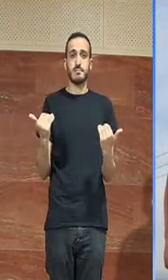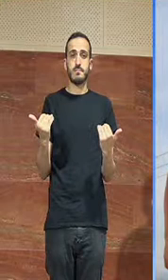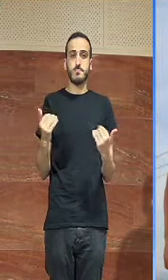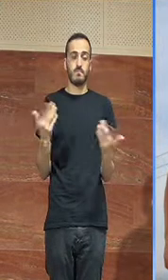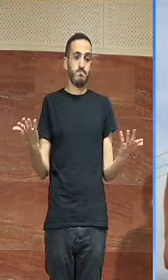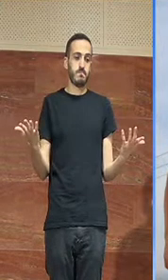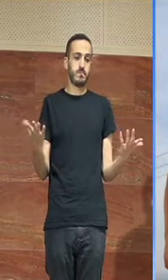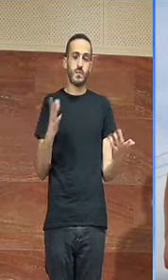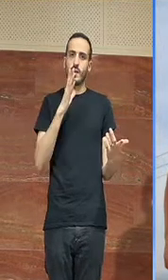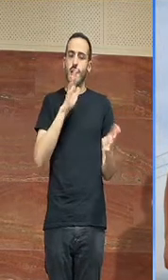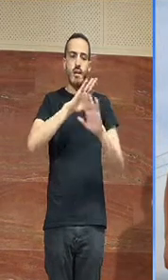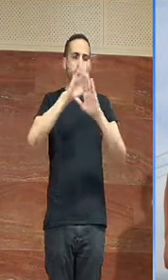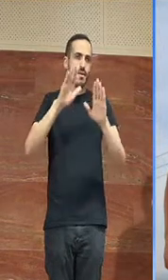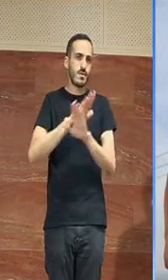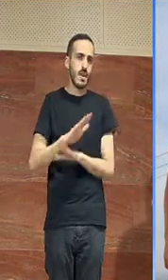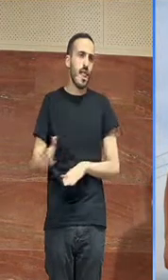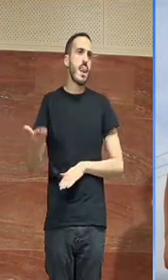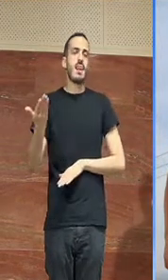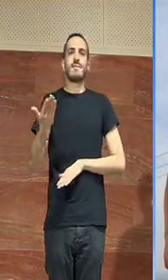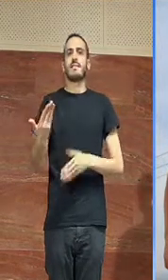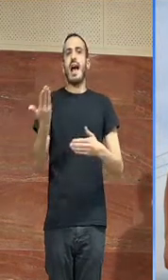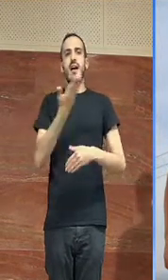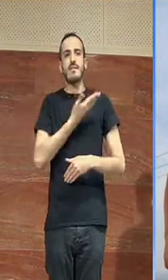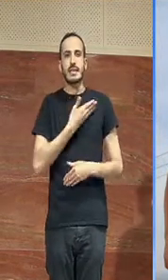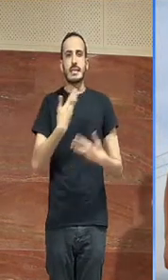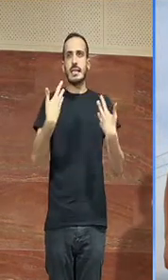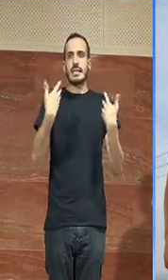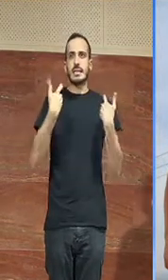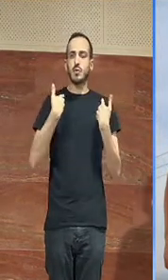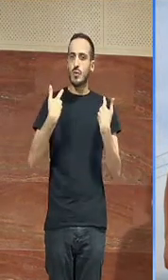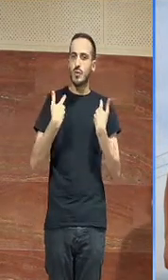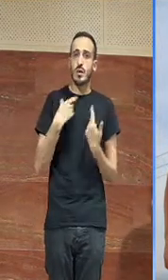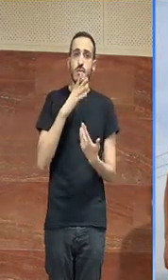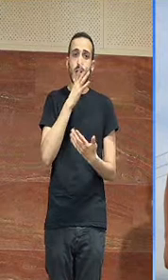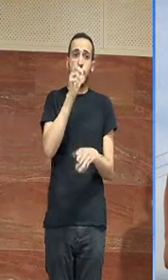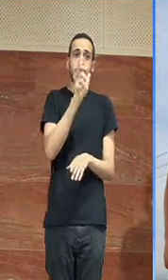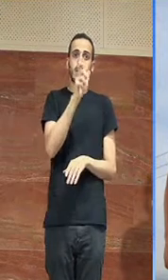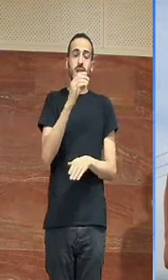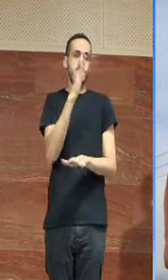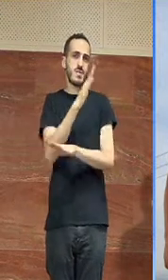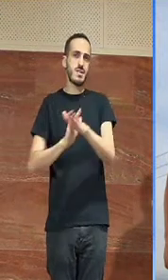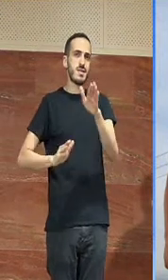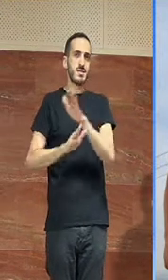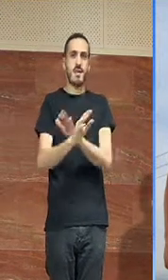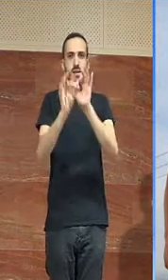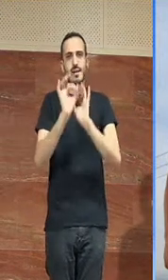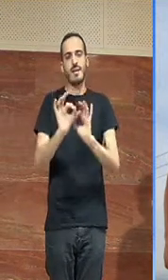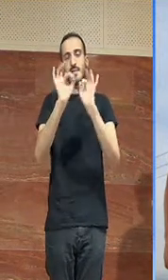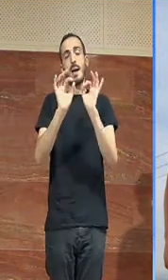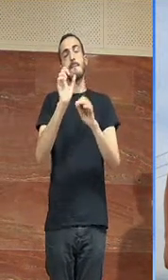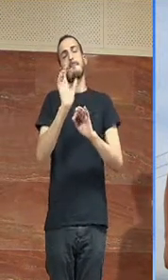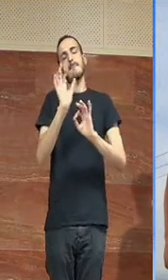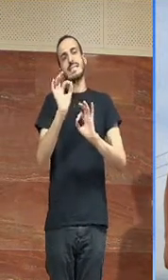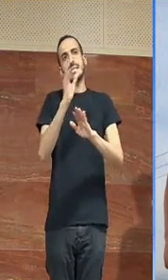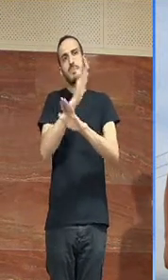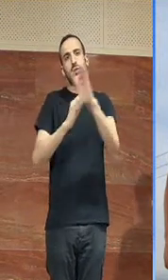montón de lesiones, un montón de agresiones, y que para las personas con discapacidad, especialmente para las personas con